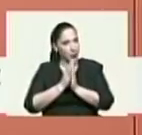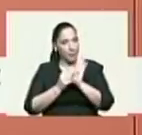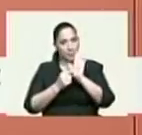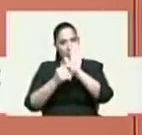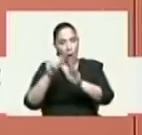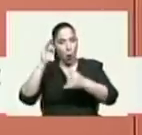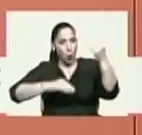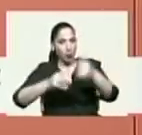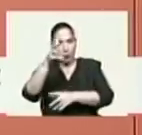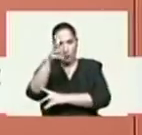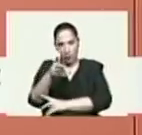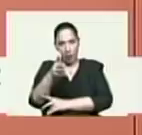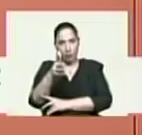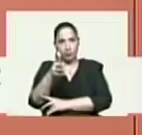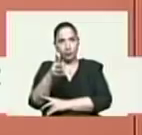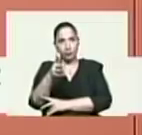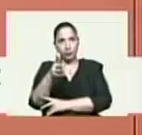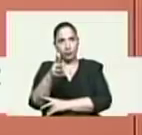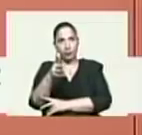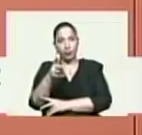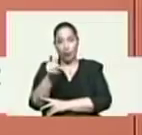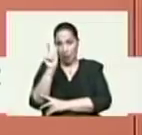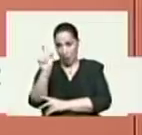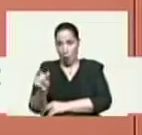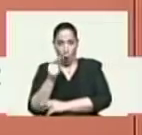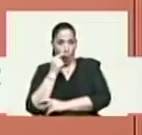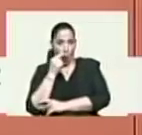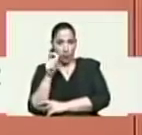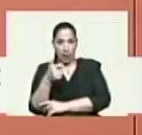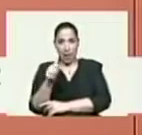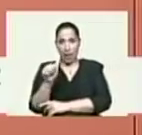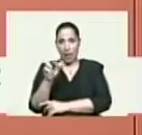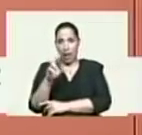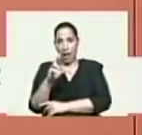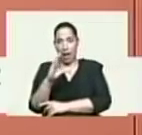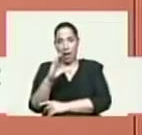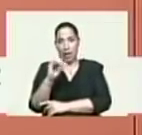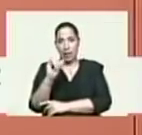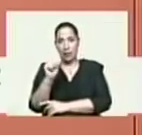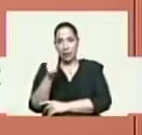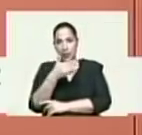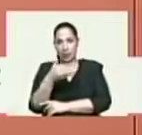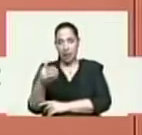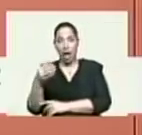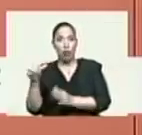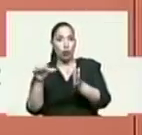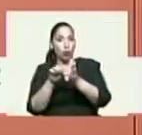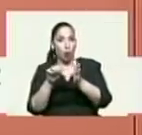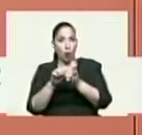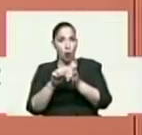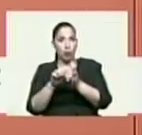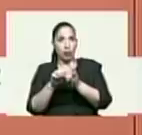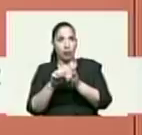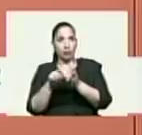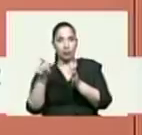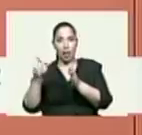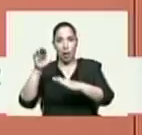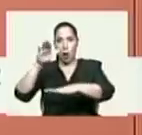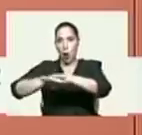último video del señor García Palomo, donde delata a un